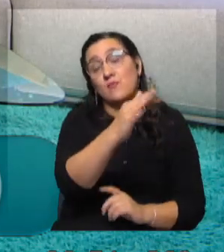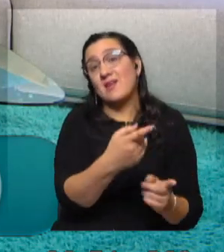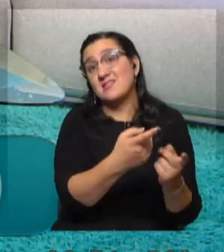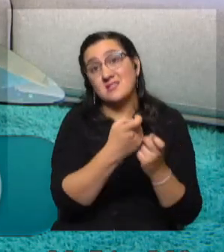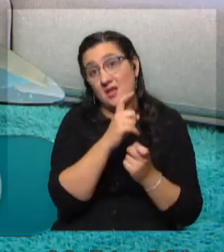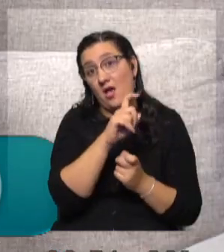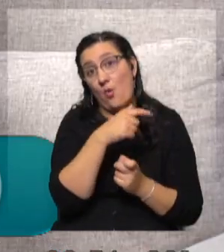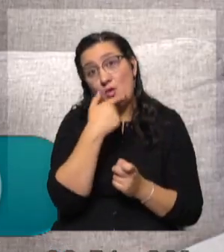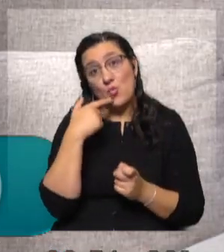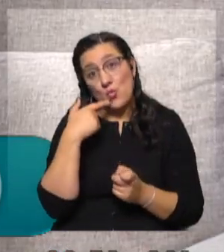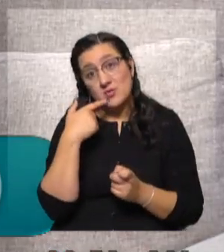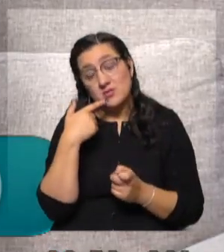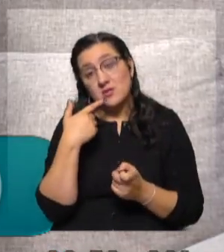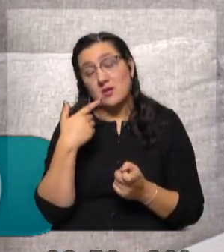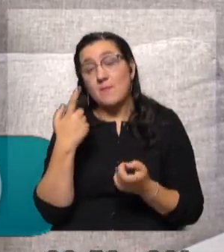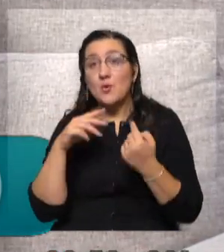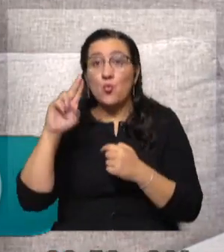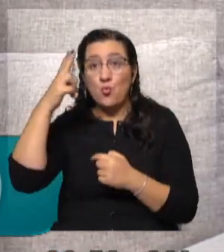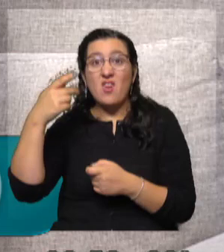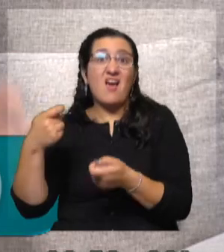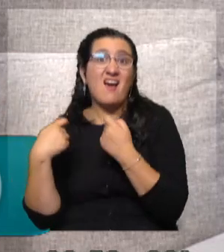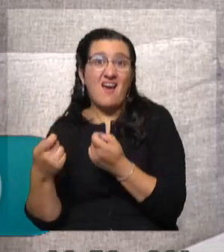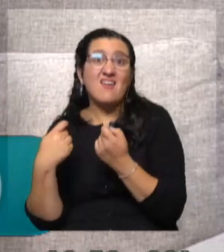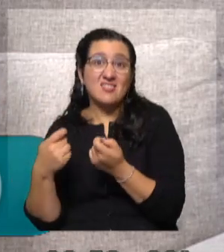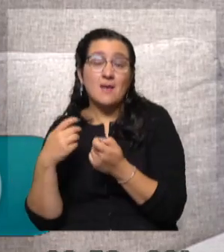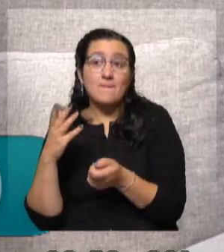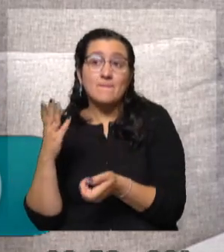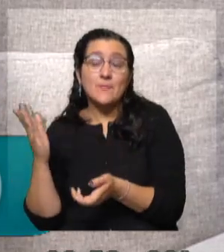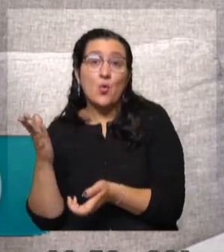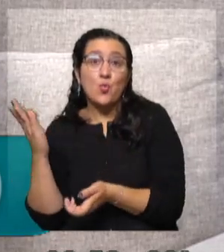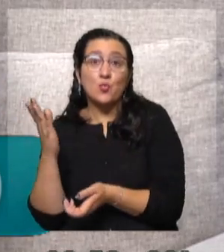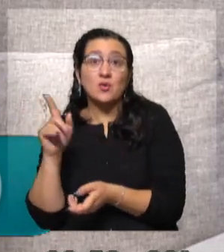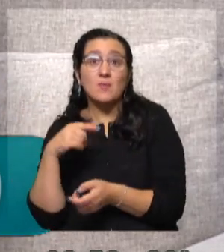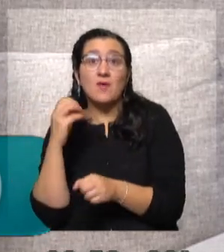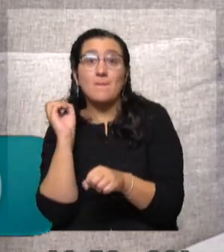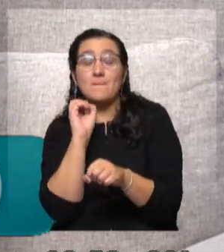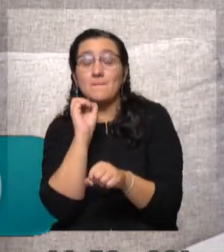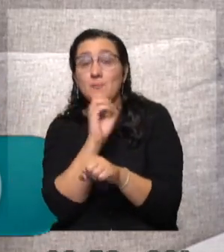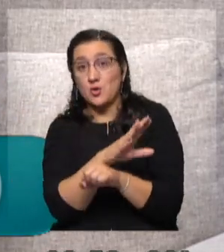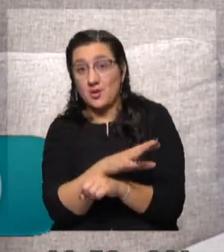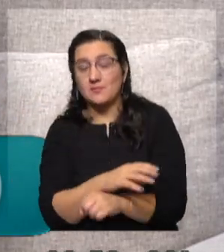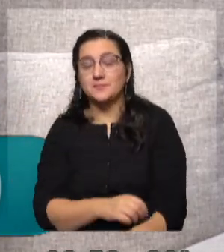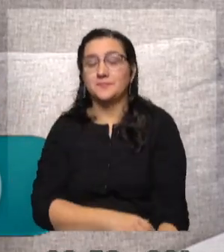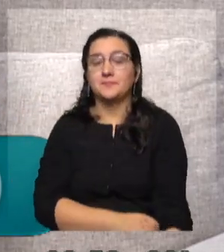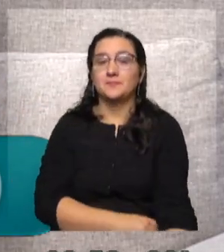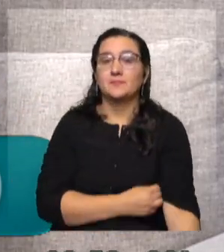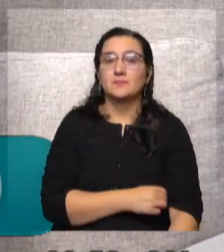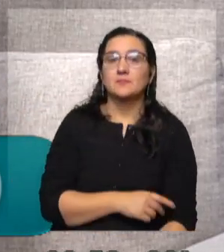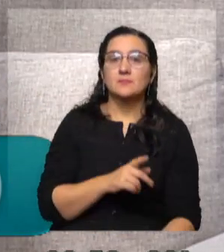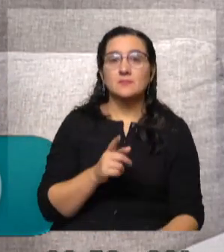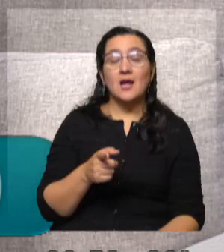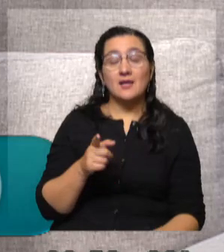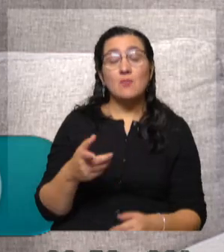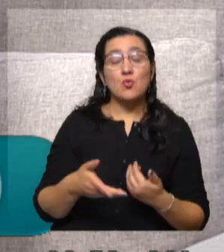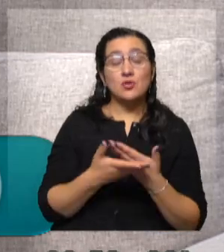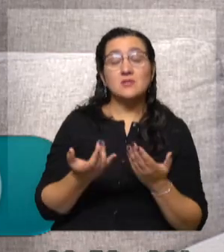es no un elemento de mucho valor mi punto aquí y y tiene mucho que ver con algo que decía tan hace un rato no de de cómo te haces ver en